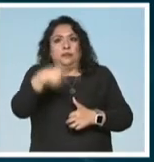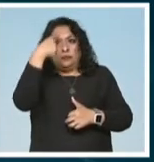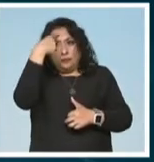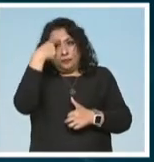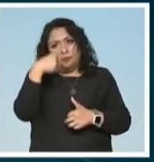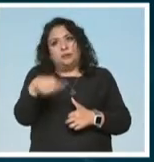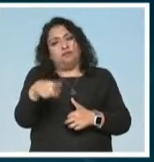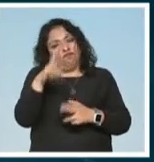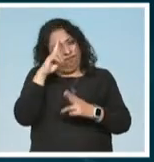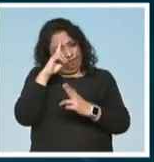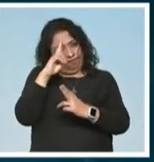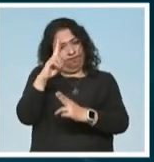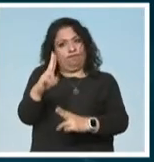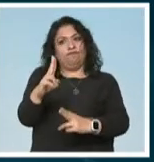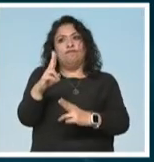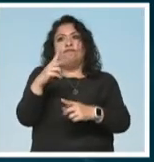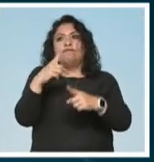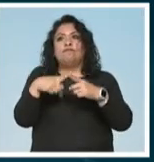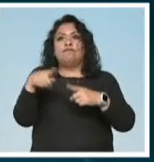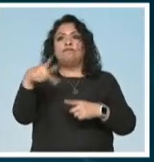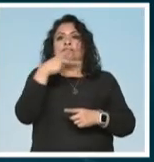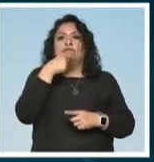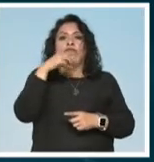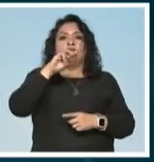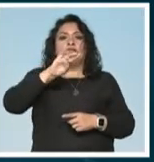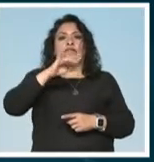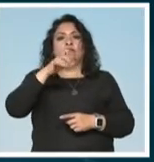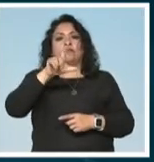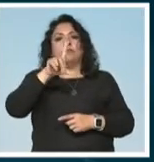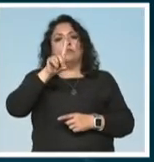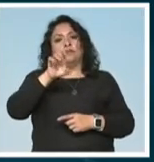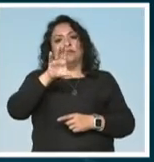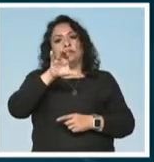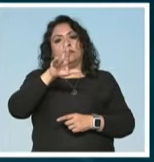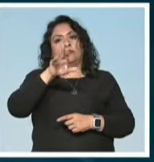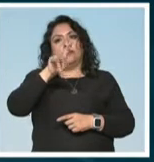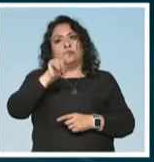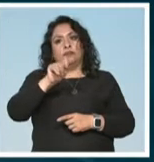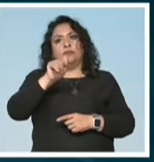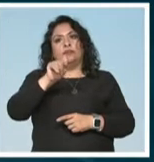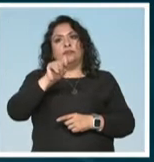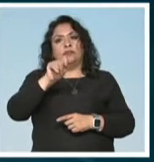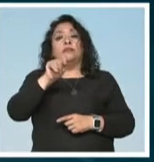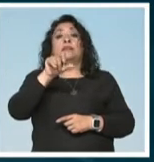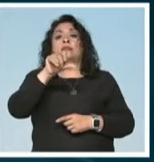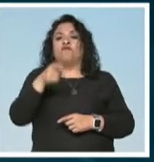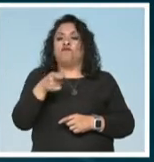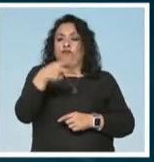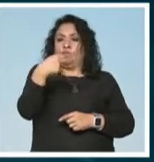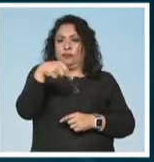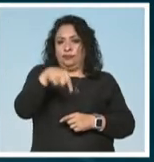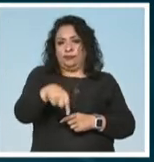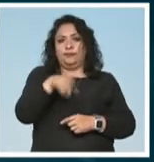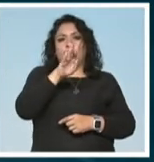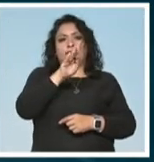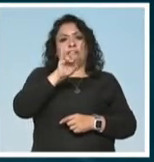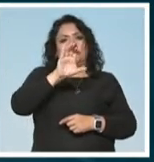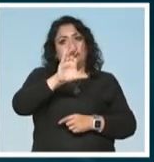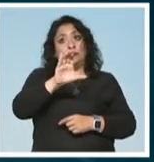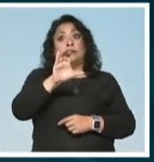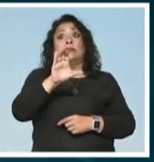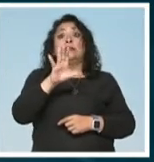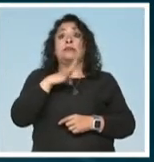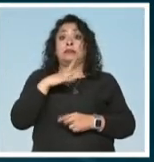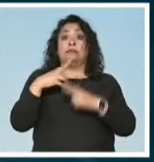dar homenaje a Miguel de Cervantes Saavedra, quien también da nombre a este Festival Internacional Cervantino que llega